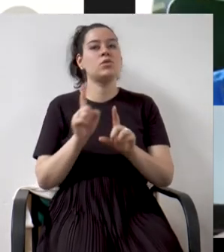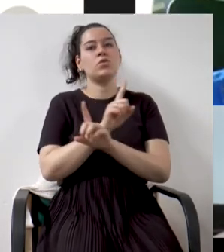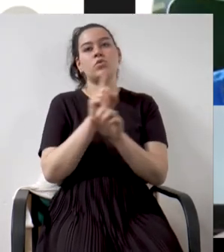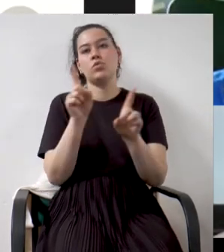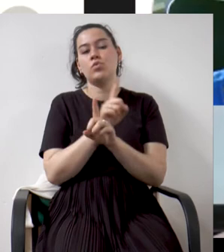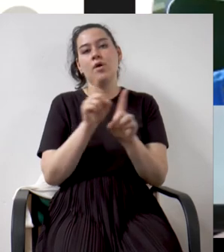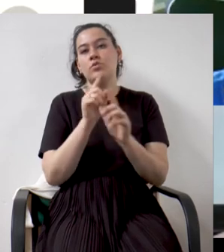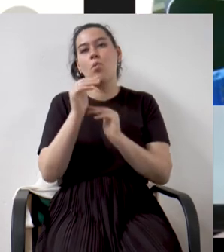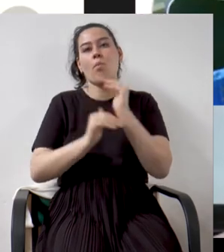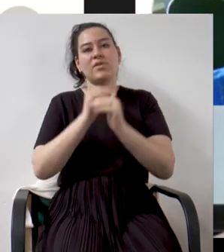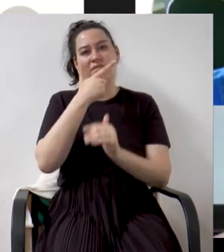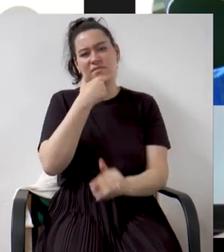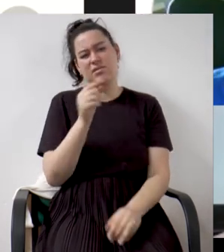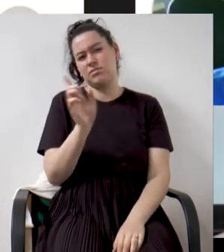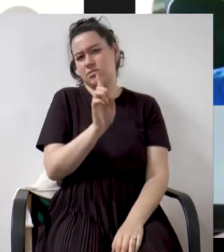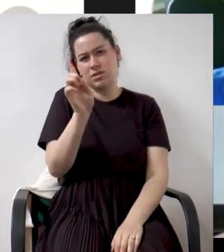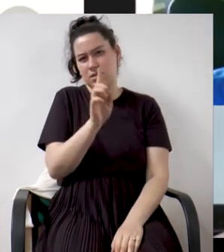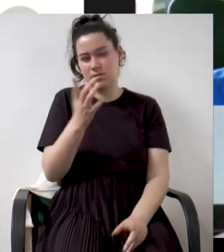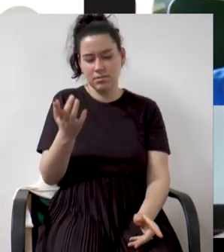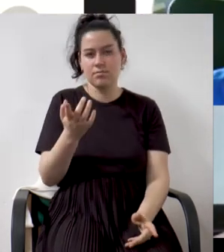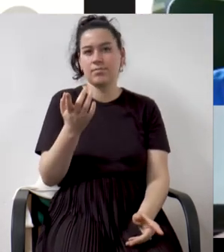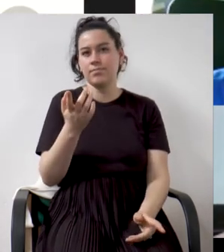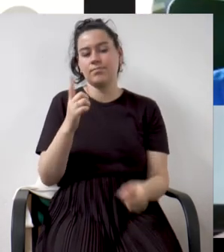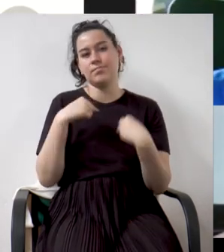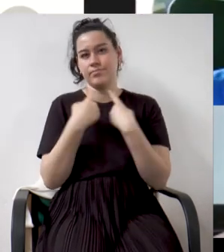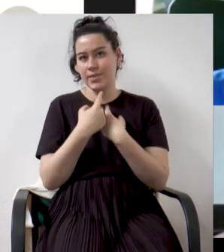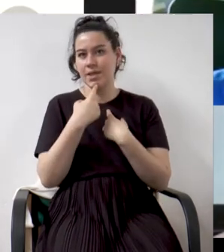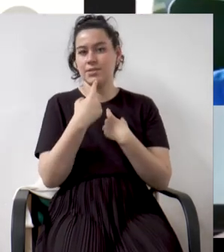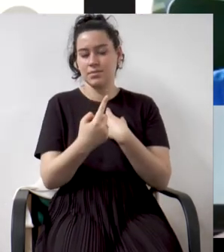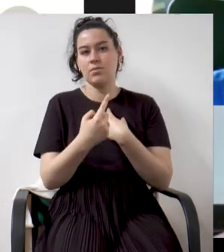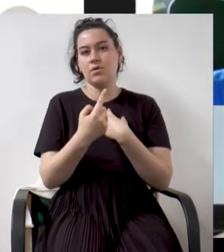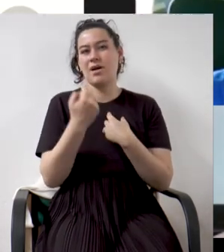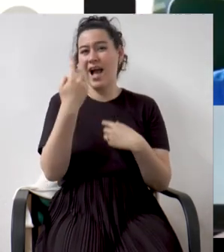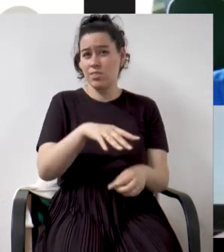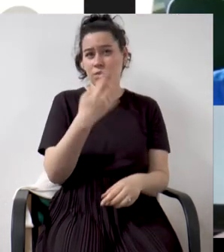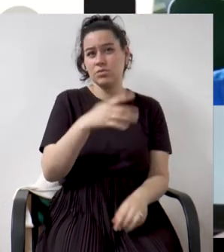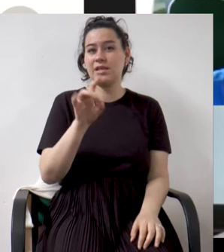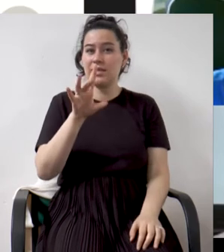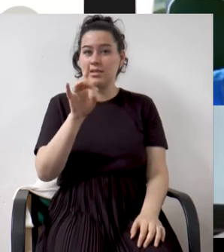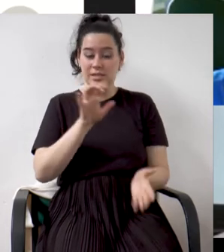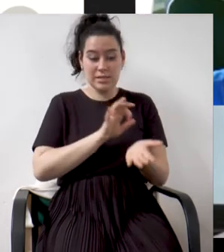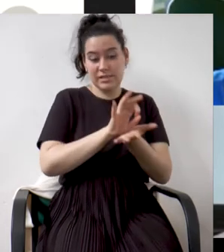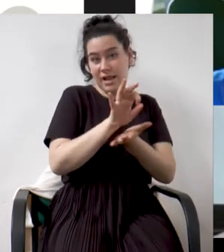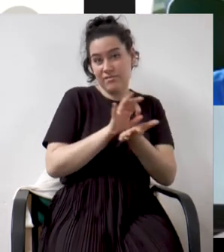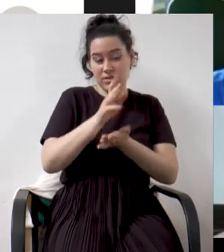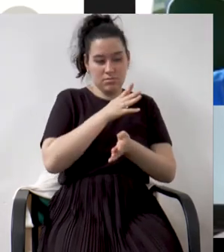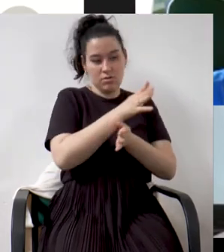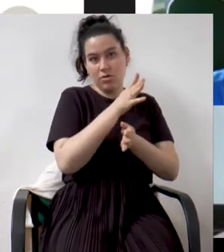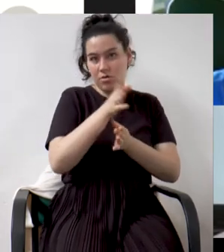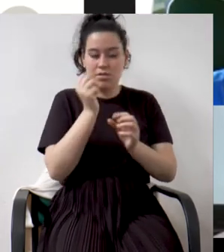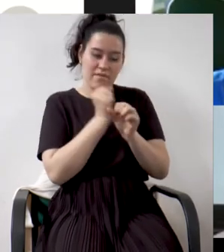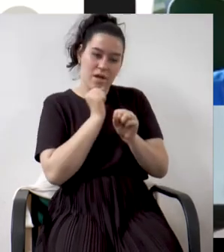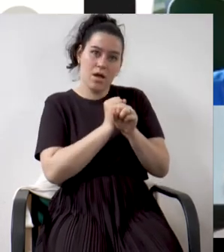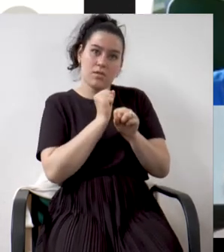no es un proceso sencillo. Cuando decimos que hay 14, 15 servicios interviniendo,